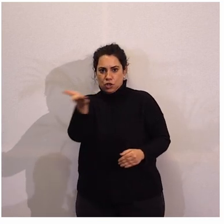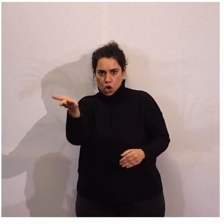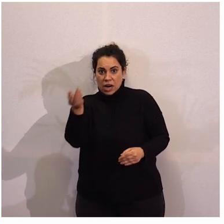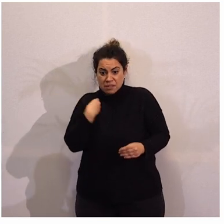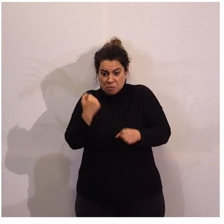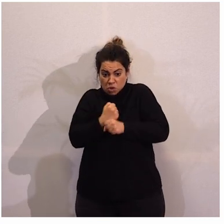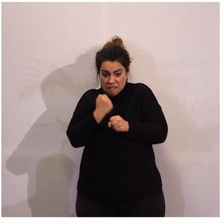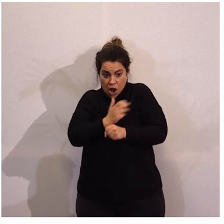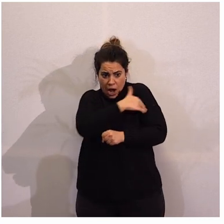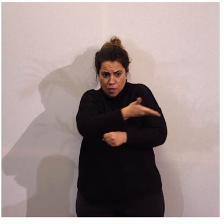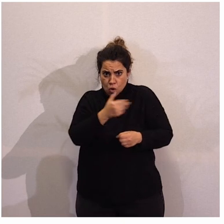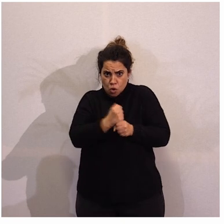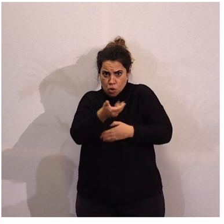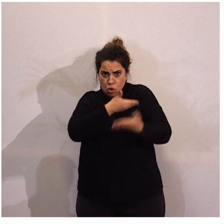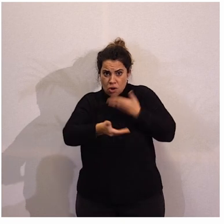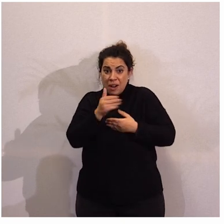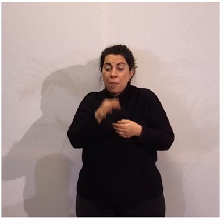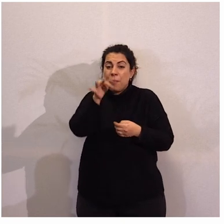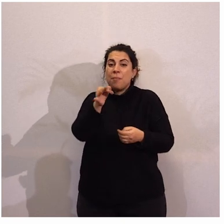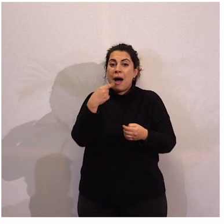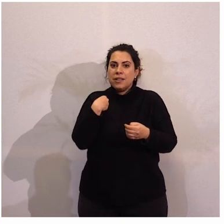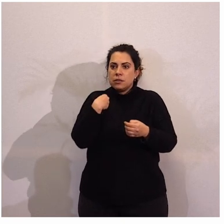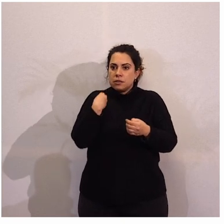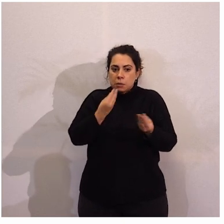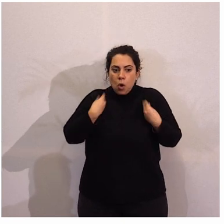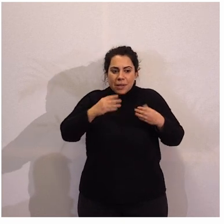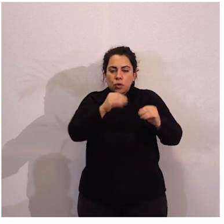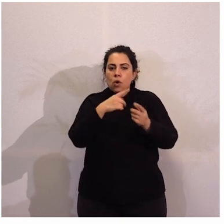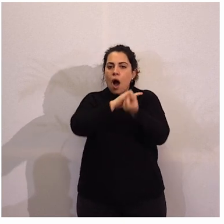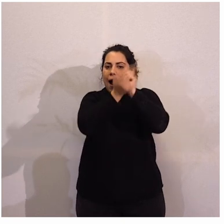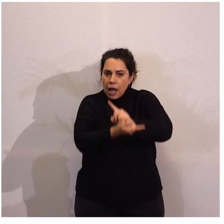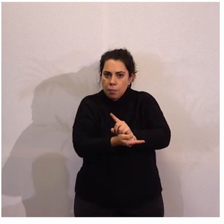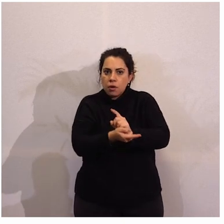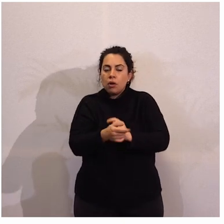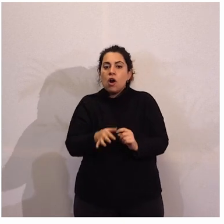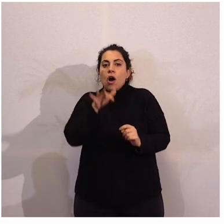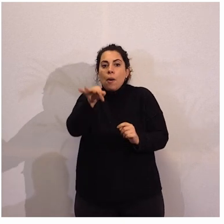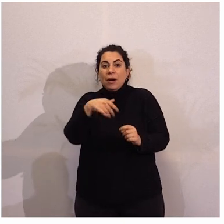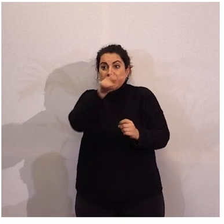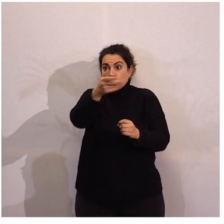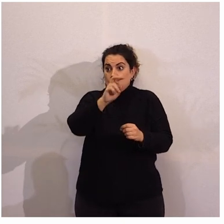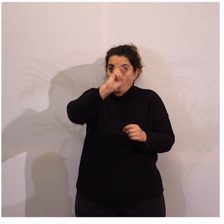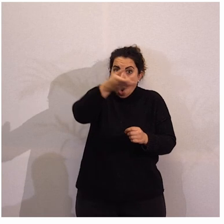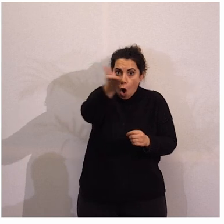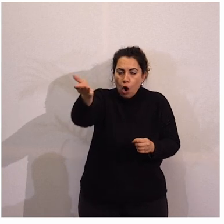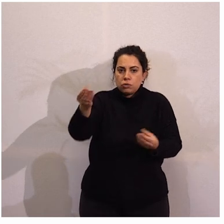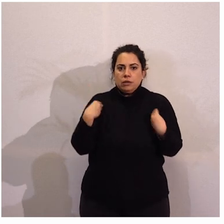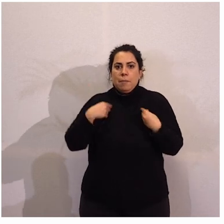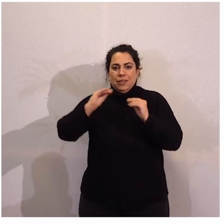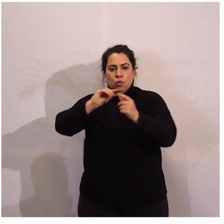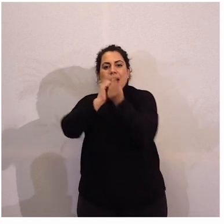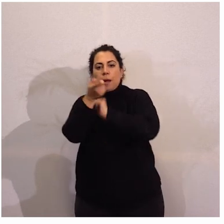las que trabajamos, el cambio de la vida de esas personas y el cambio de la vida de otras muchas más. Eso